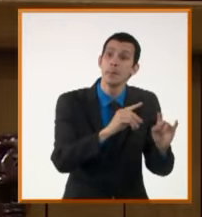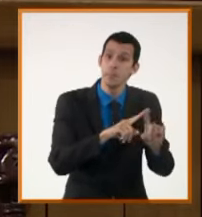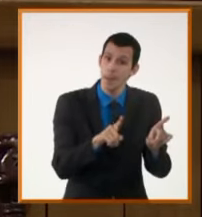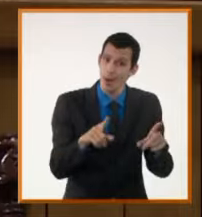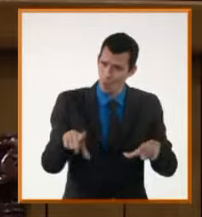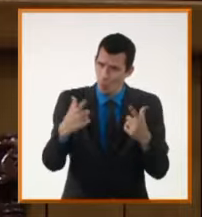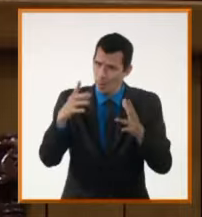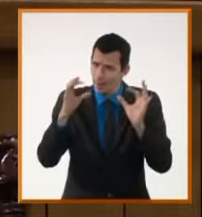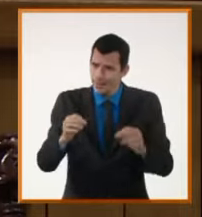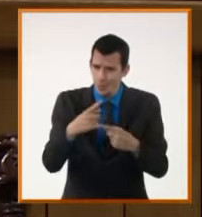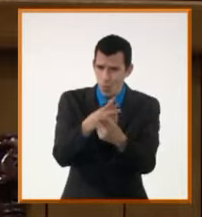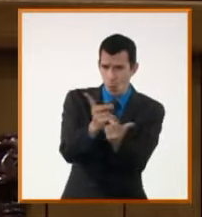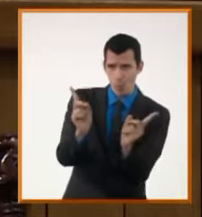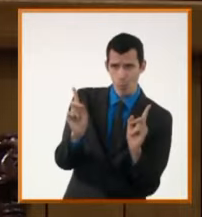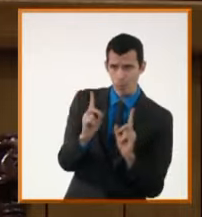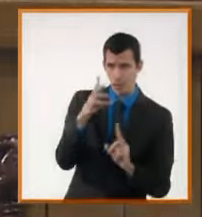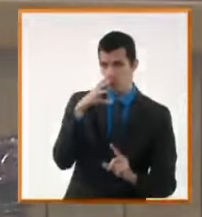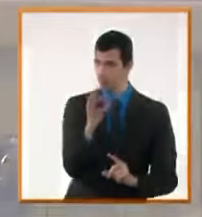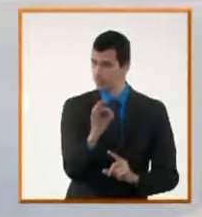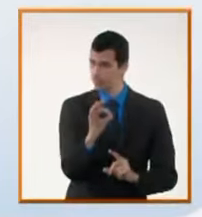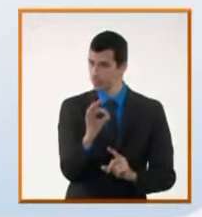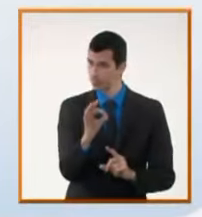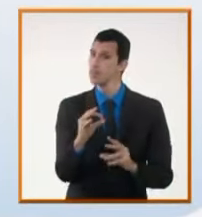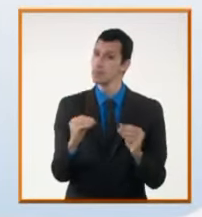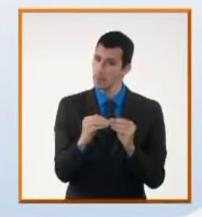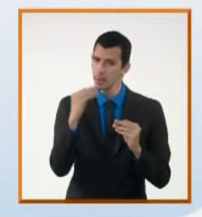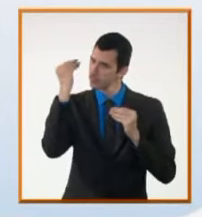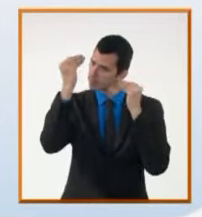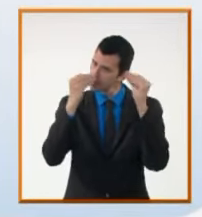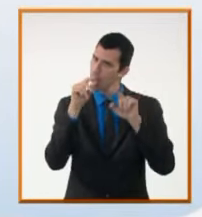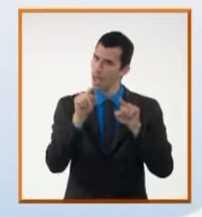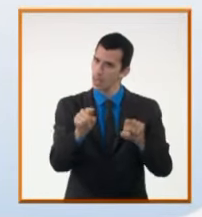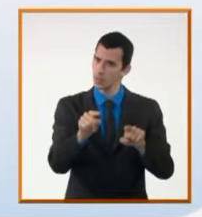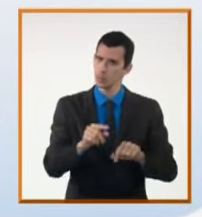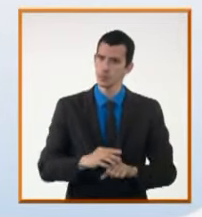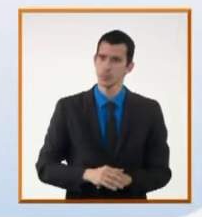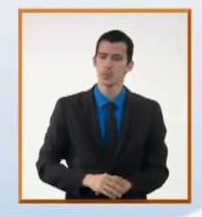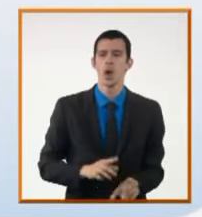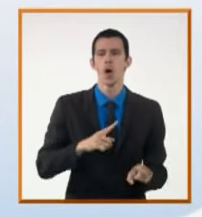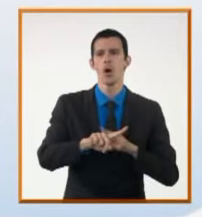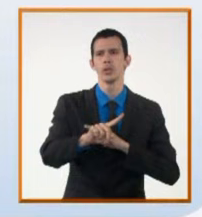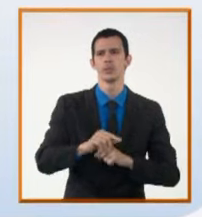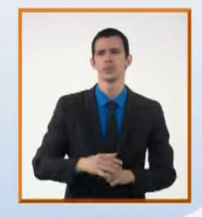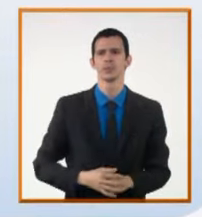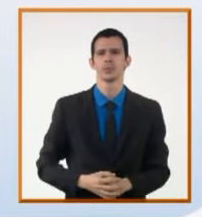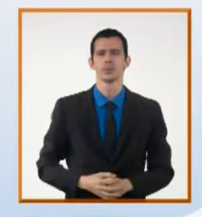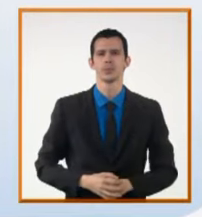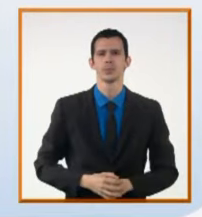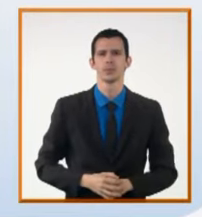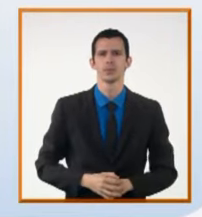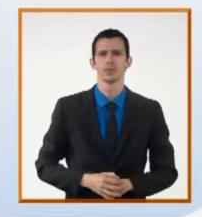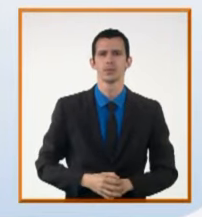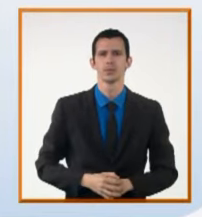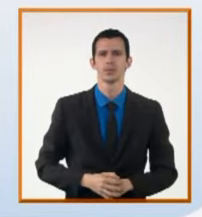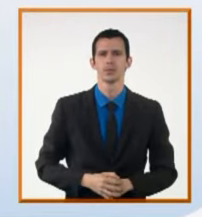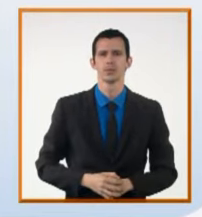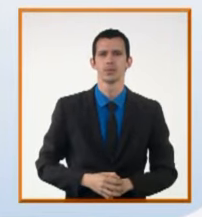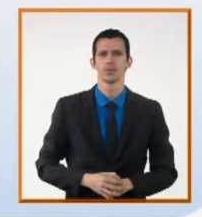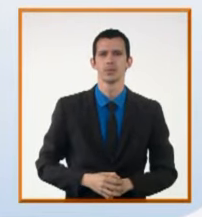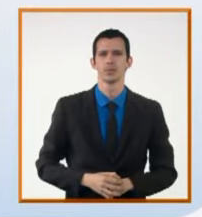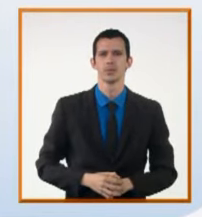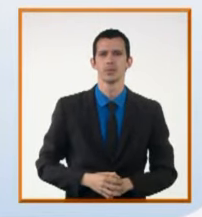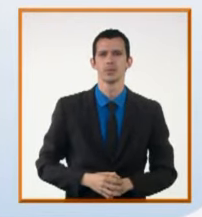estatal. Aplicar medidas para incentivar la incorporación y permanencia de trabajadores en sectores priorizados. Nosotros